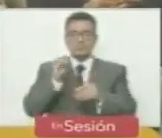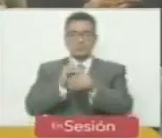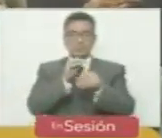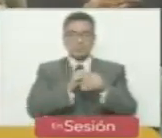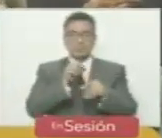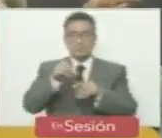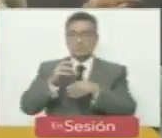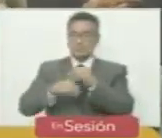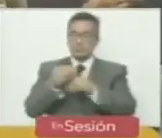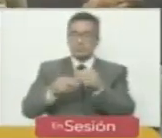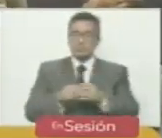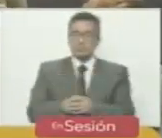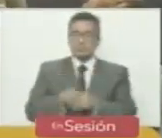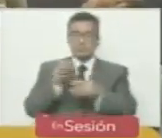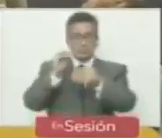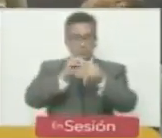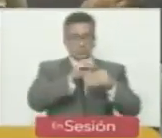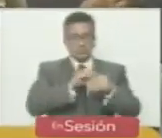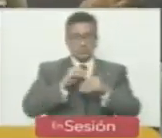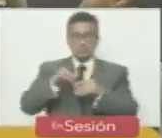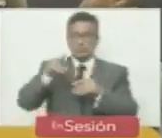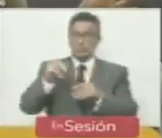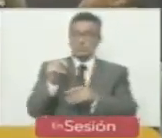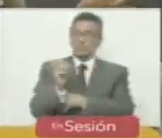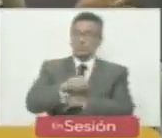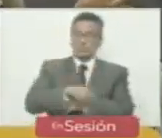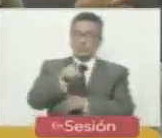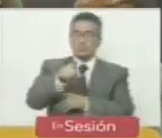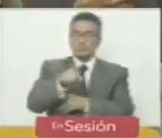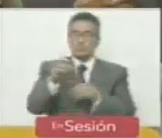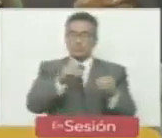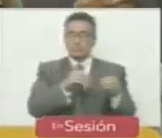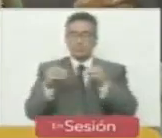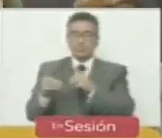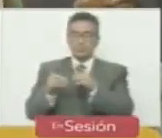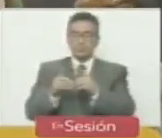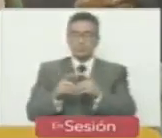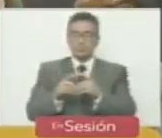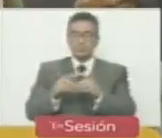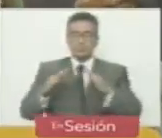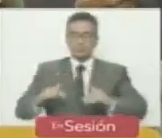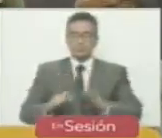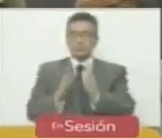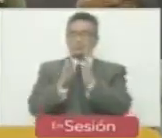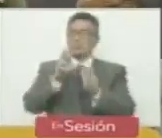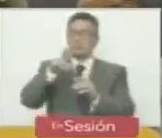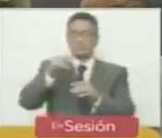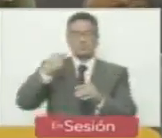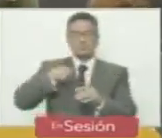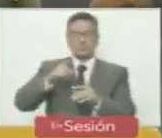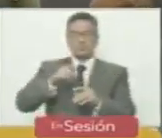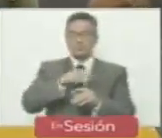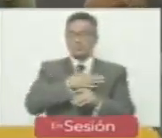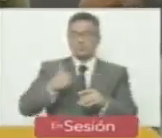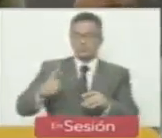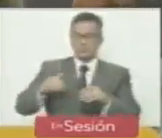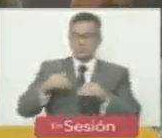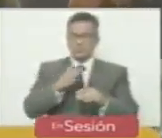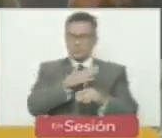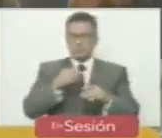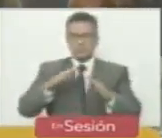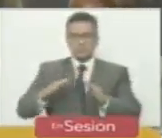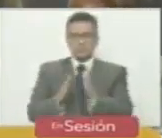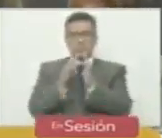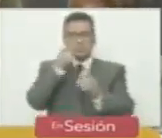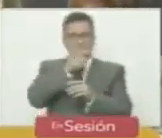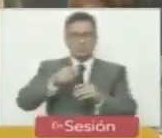que hay que hacer. Un llamado a no caer en el discurso de la confrontación de los que quieren confrontar al